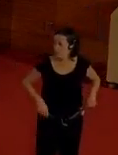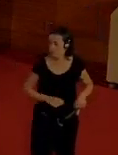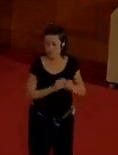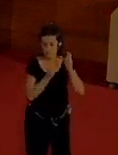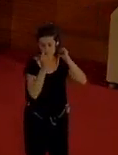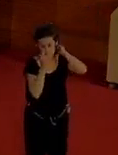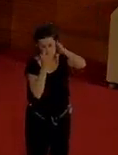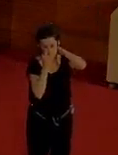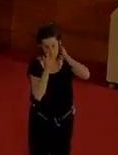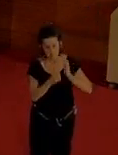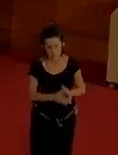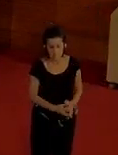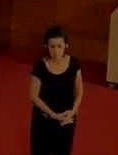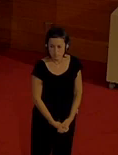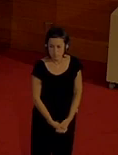vía